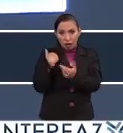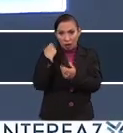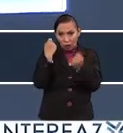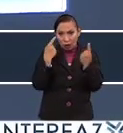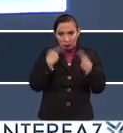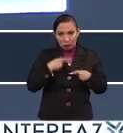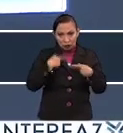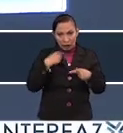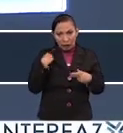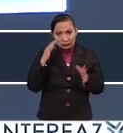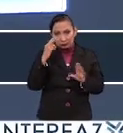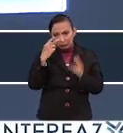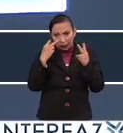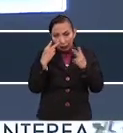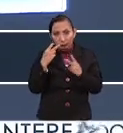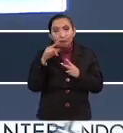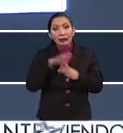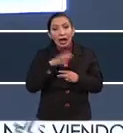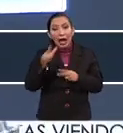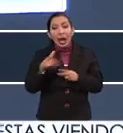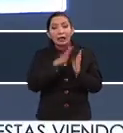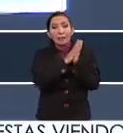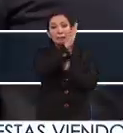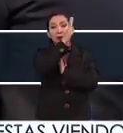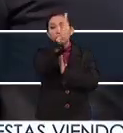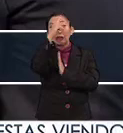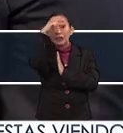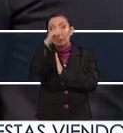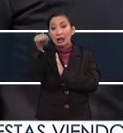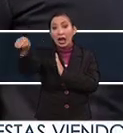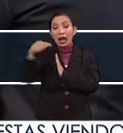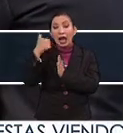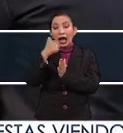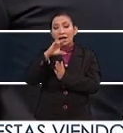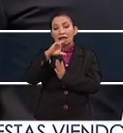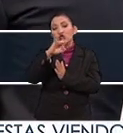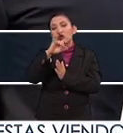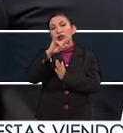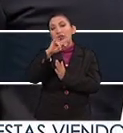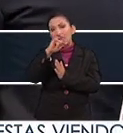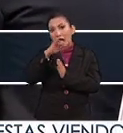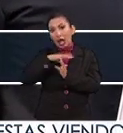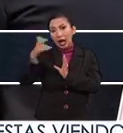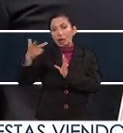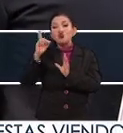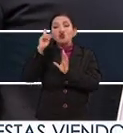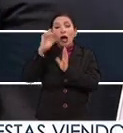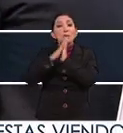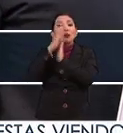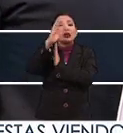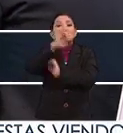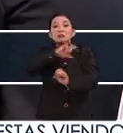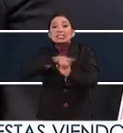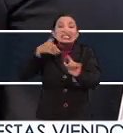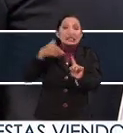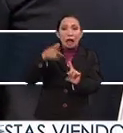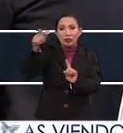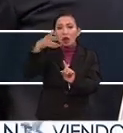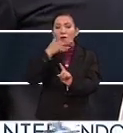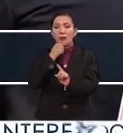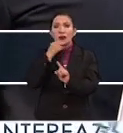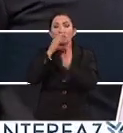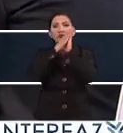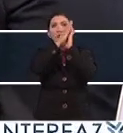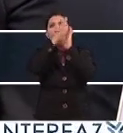están viendo, bueno, pues están en la Biblioteca de México, en la Ciudadela. Hay una biblioteca personal de Carlos Monsiváis realmente